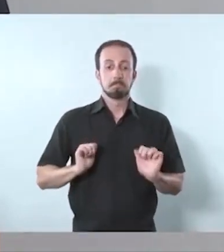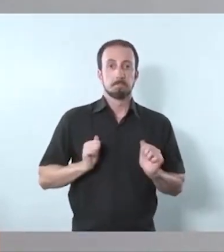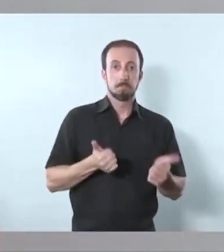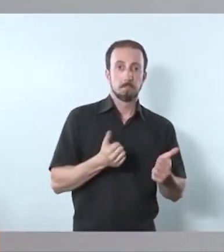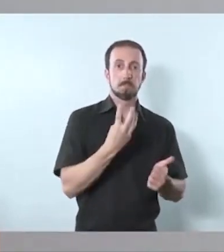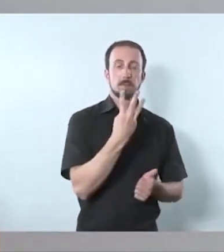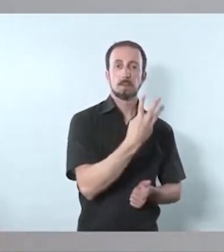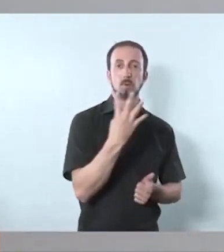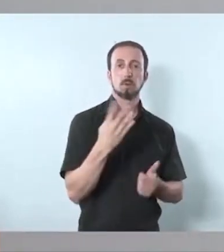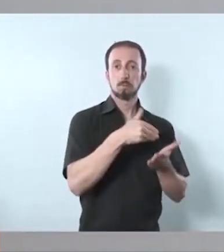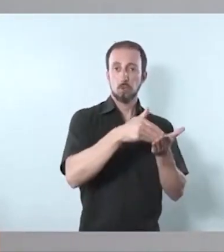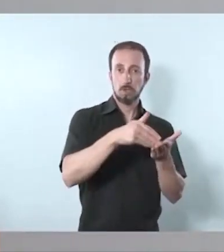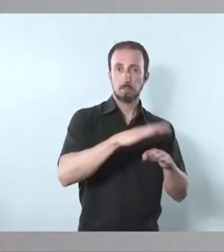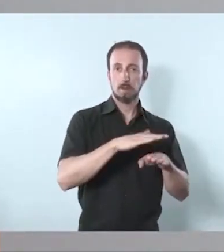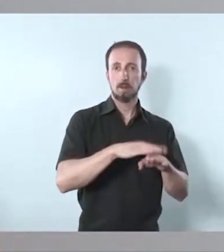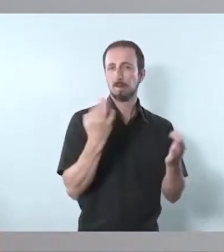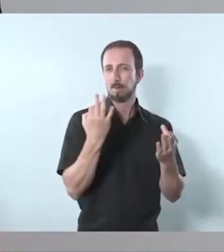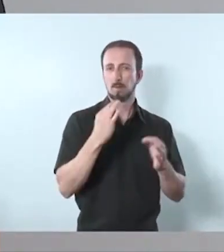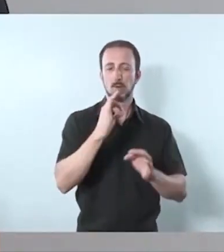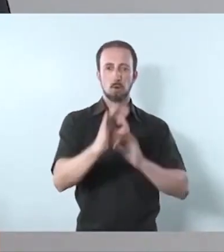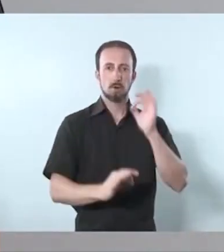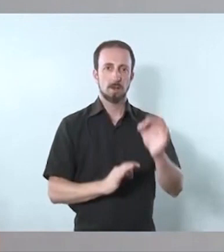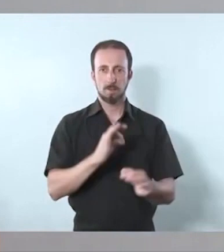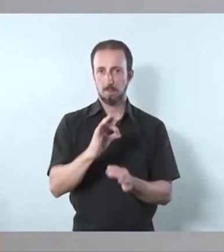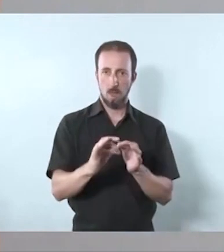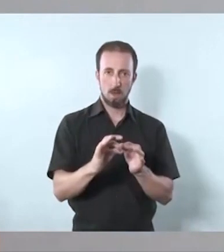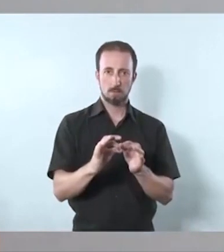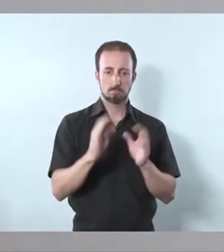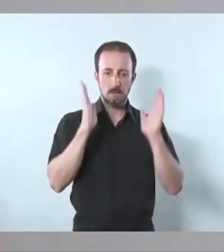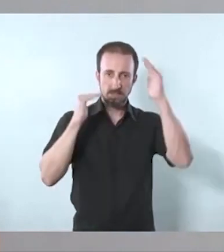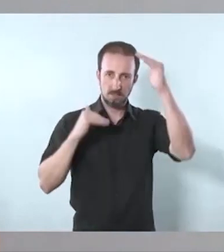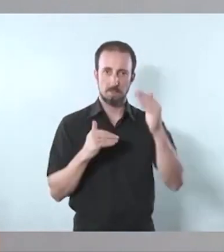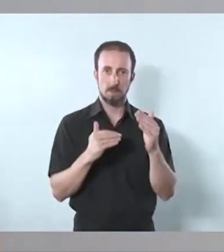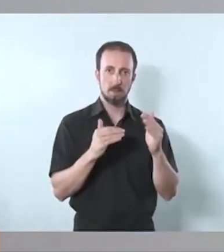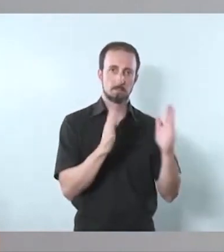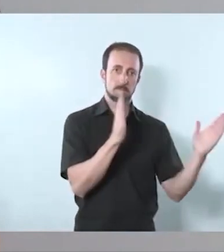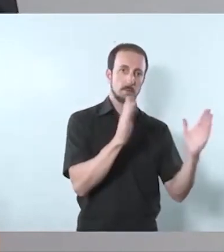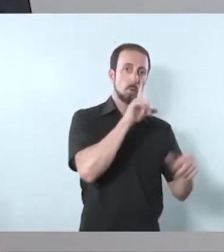34 millones para la organización de la asistencia entre julio y